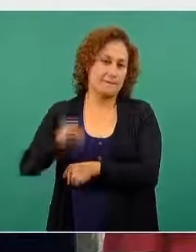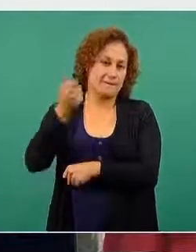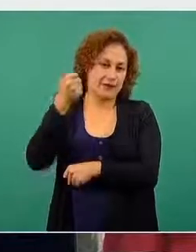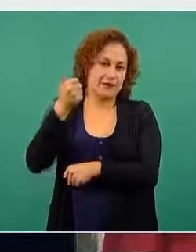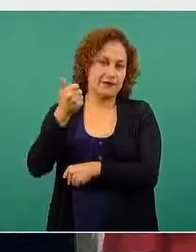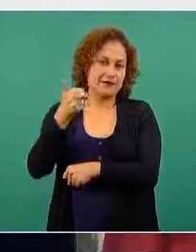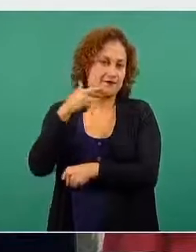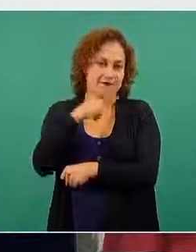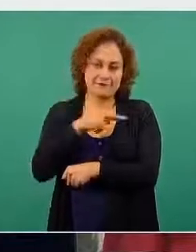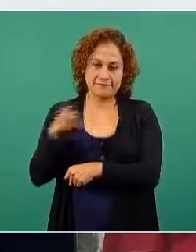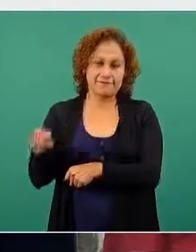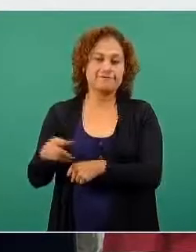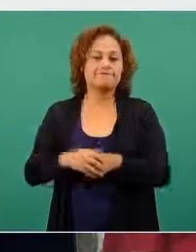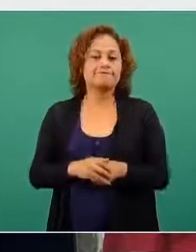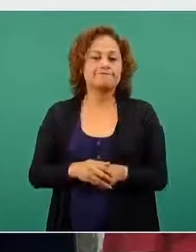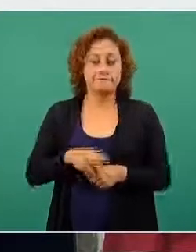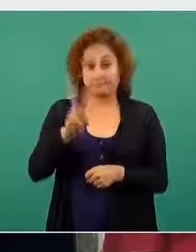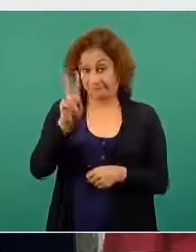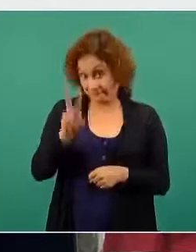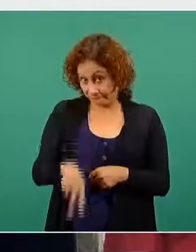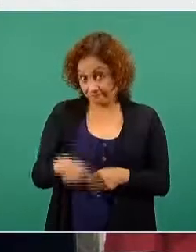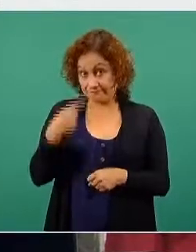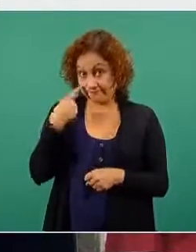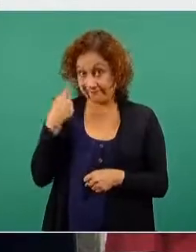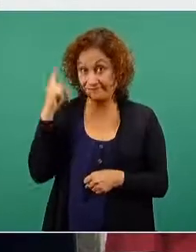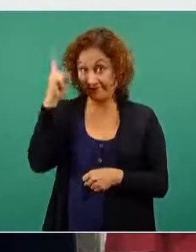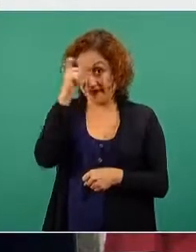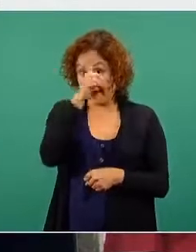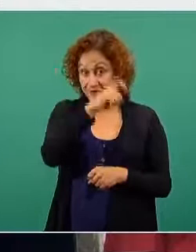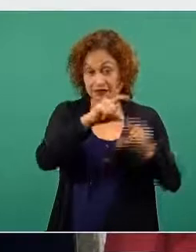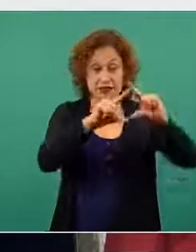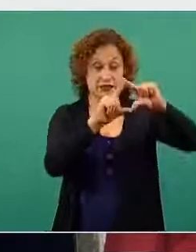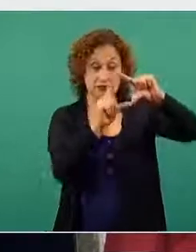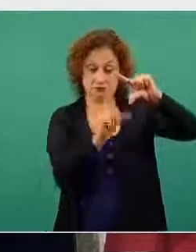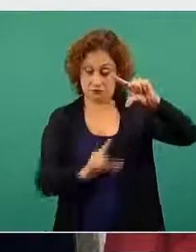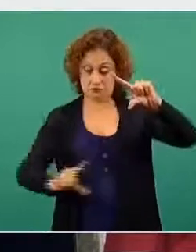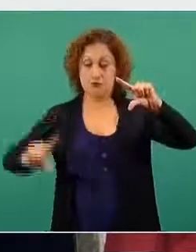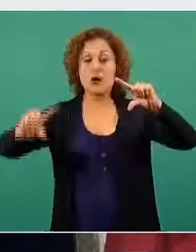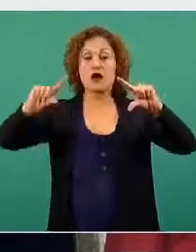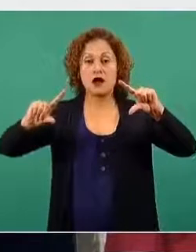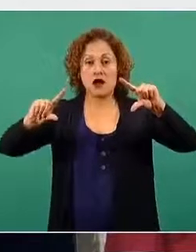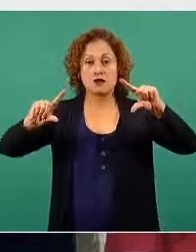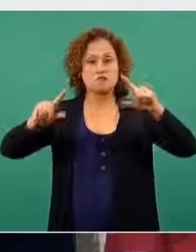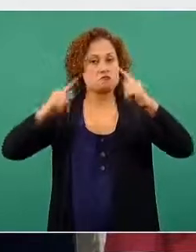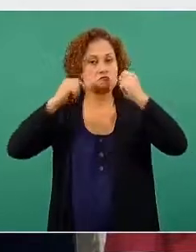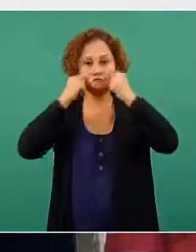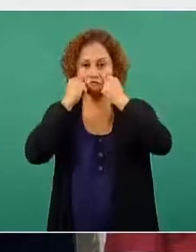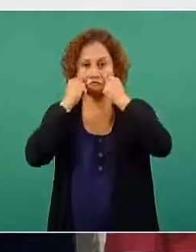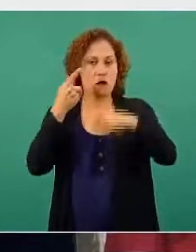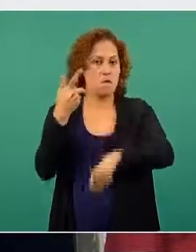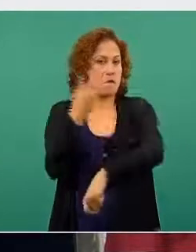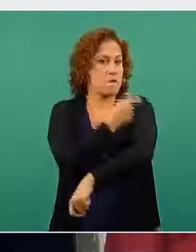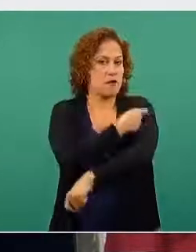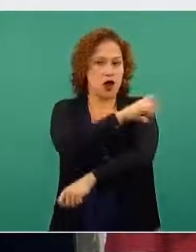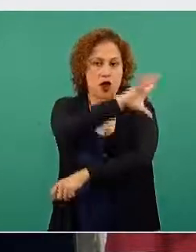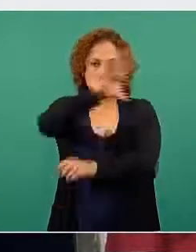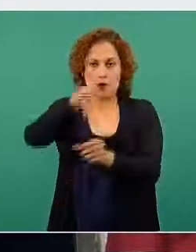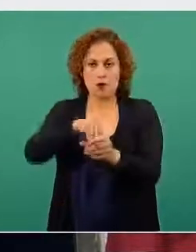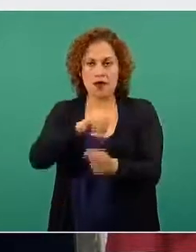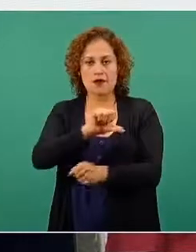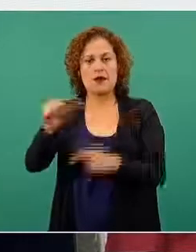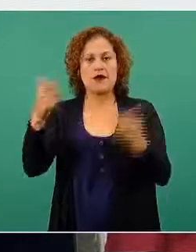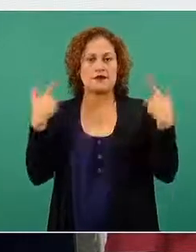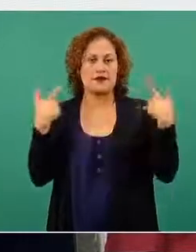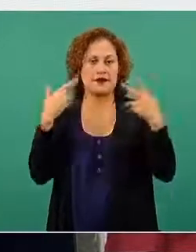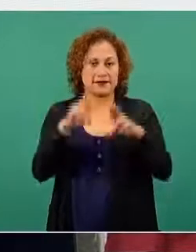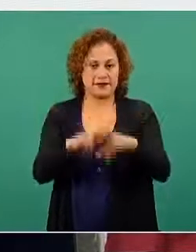instancia. Y no obstante su complejidad geográfica y su amplio territorio, logró vacunar a todo su personal educativo.